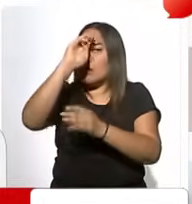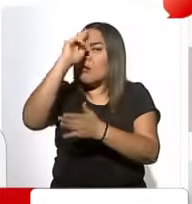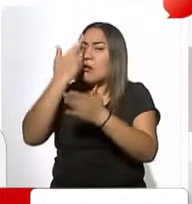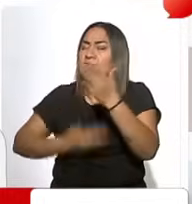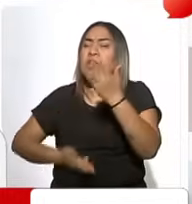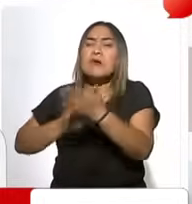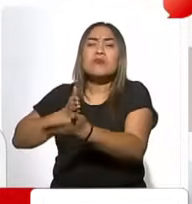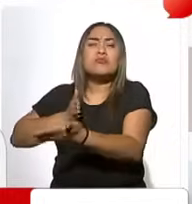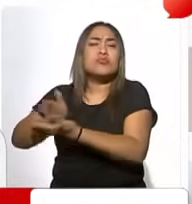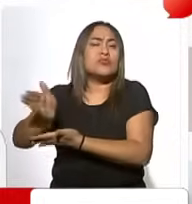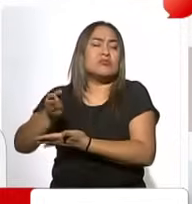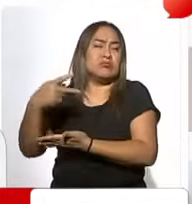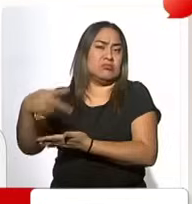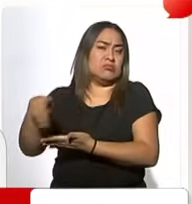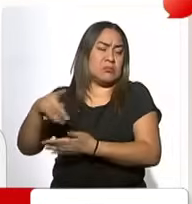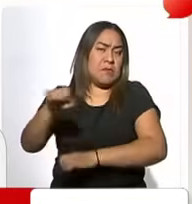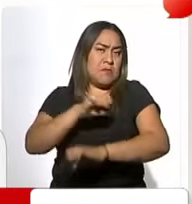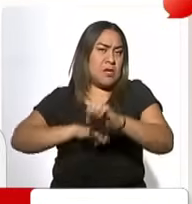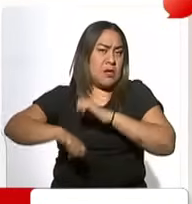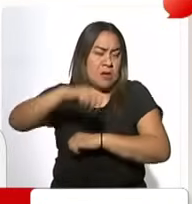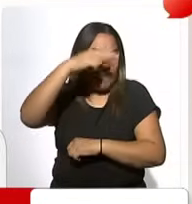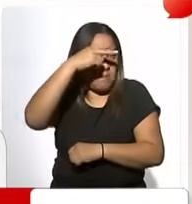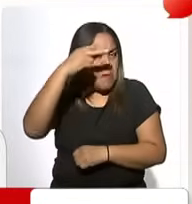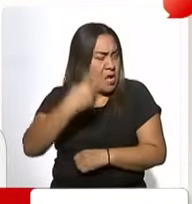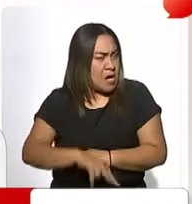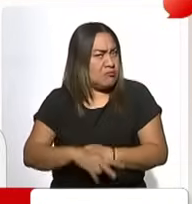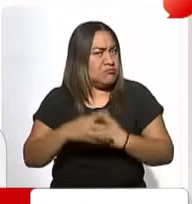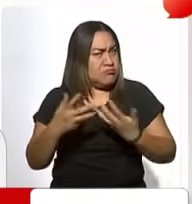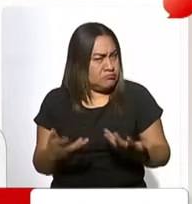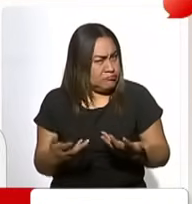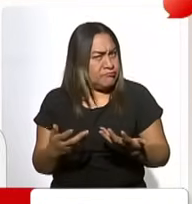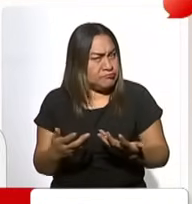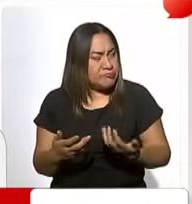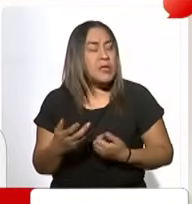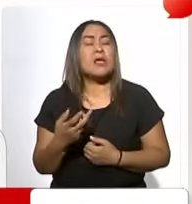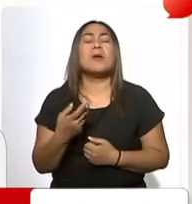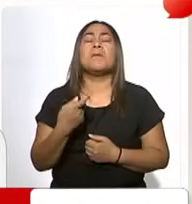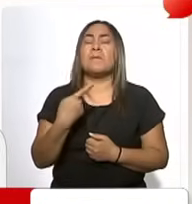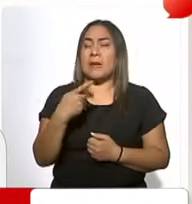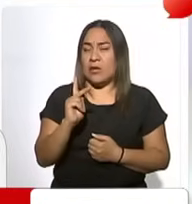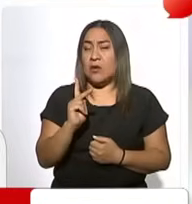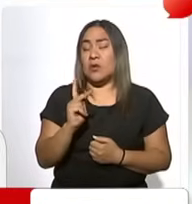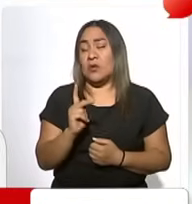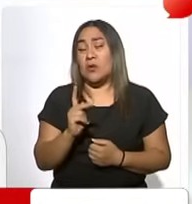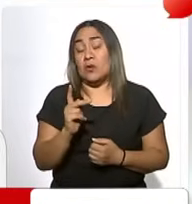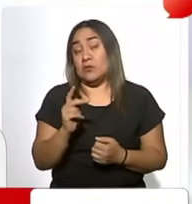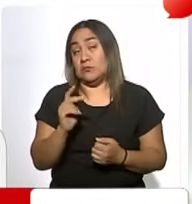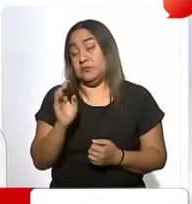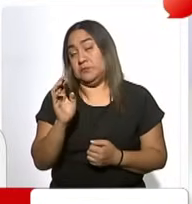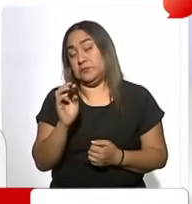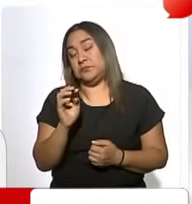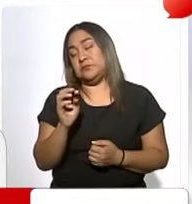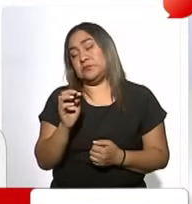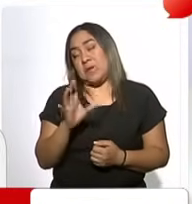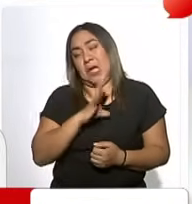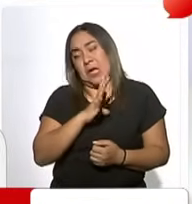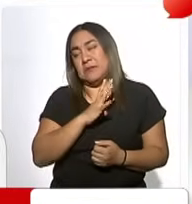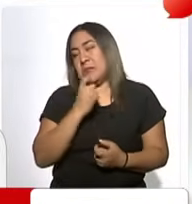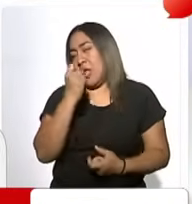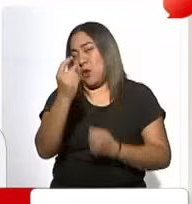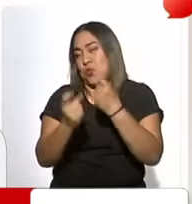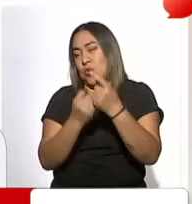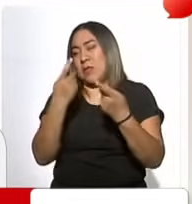territorio soberano representado en una embajada sin embargo se querría separar ahora por parte de algunos actores